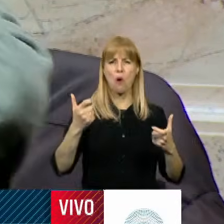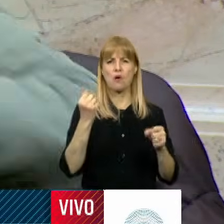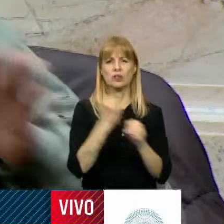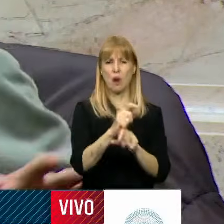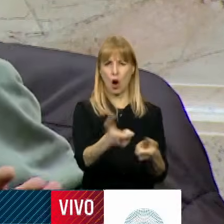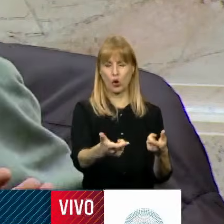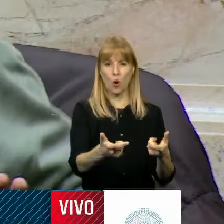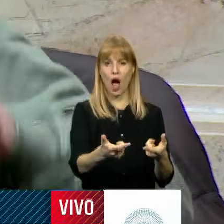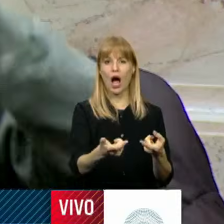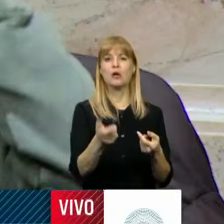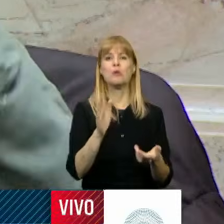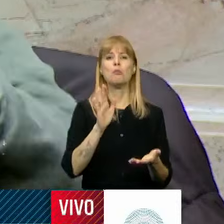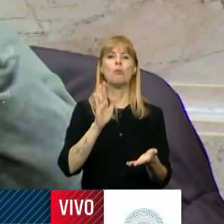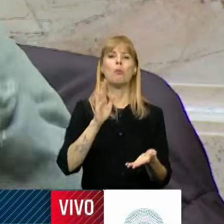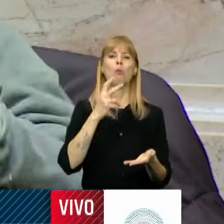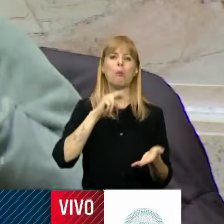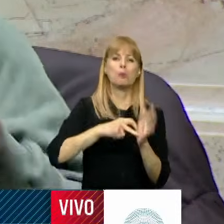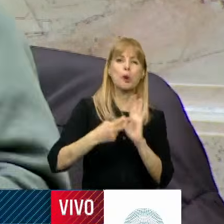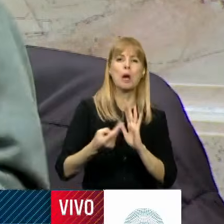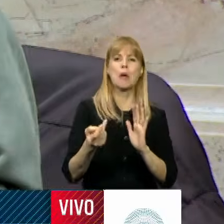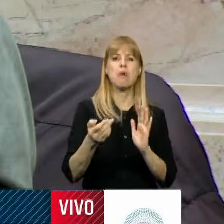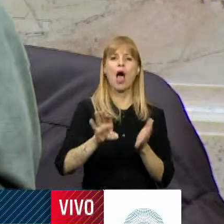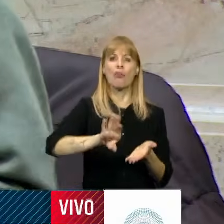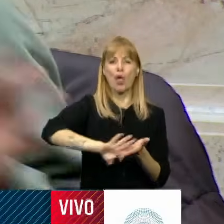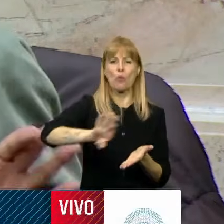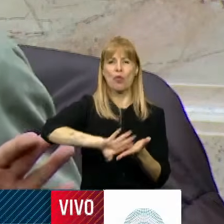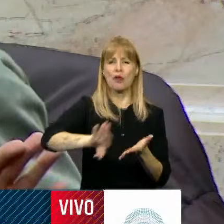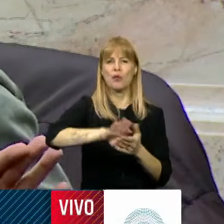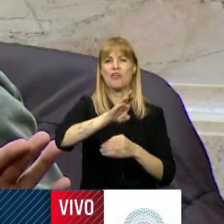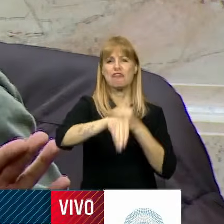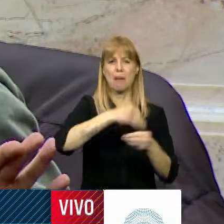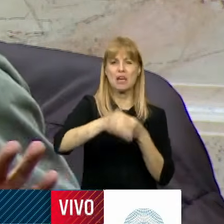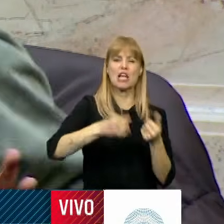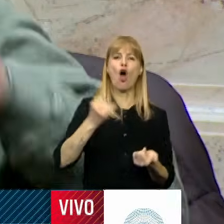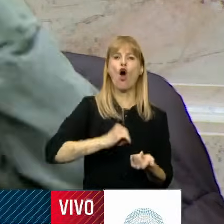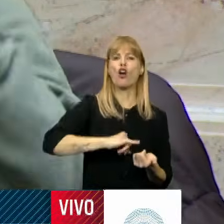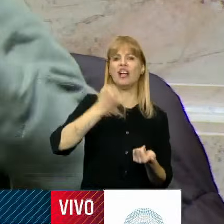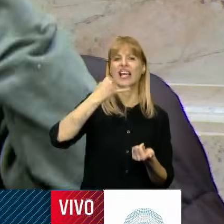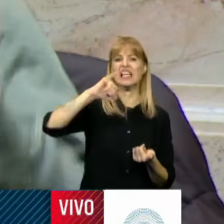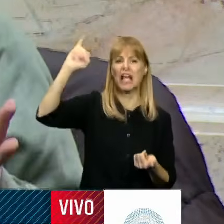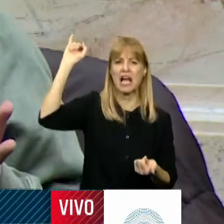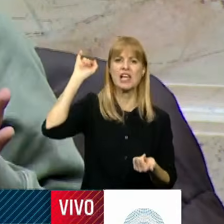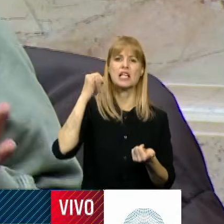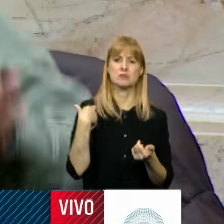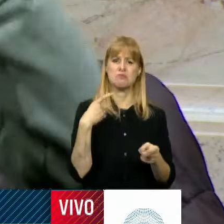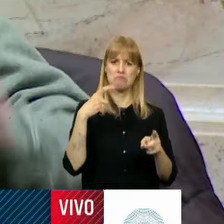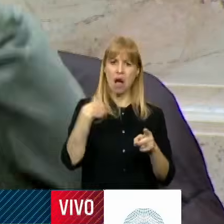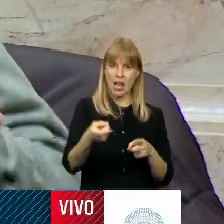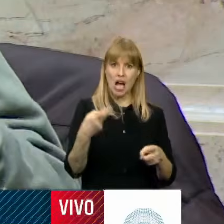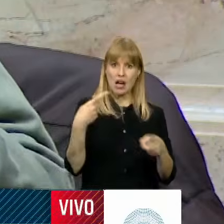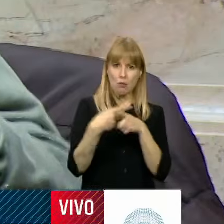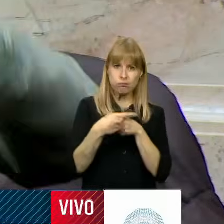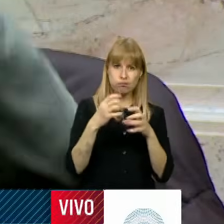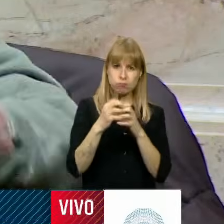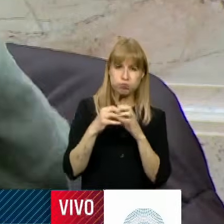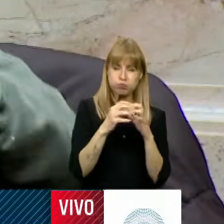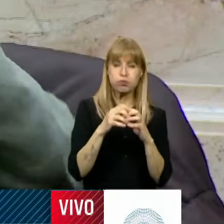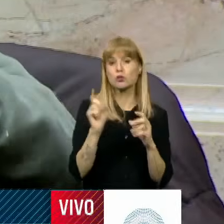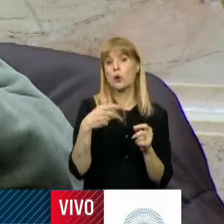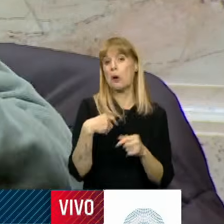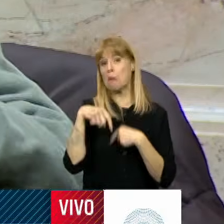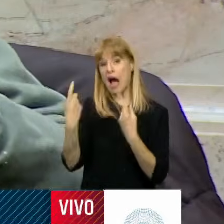El problema de los tarifazos, el endeudamiento de las familias, todo eso no se va a discutir mañana. Se va a discutir cómo darle